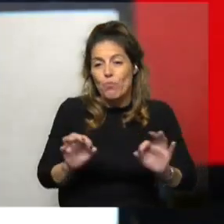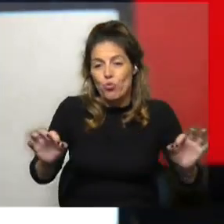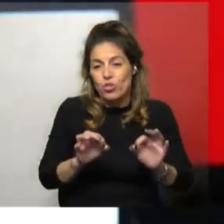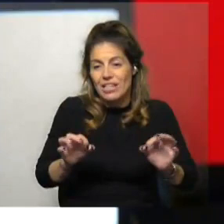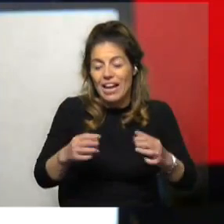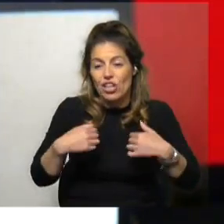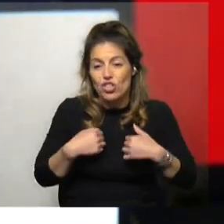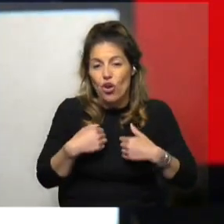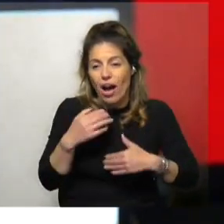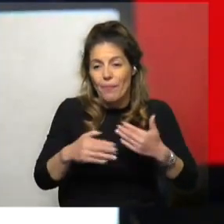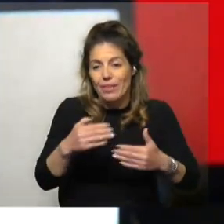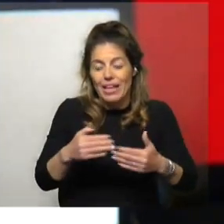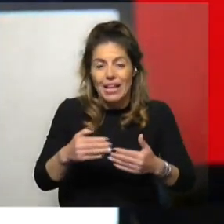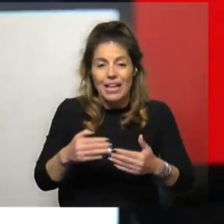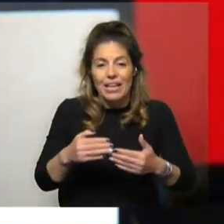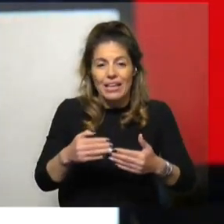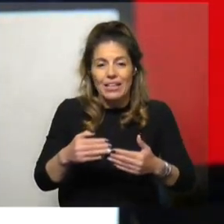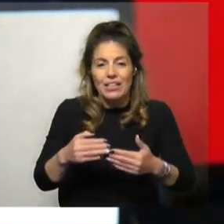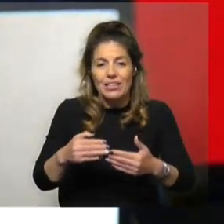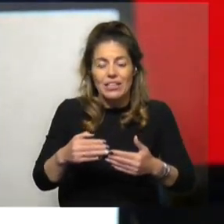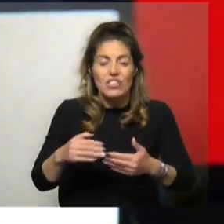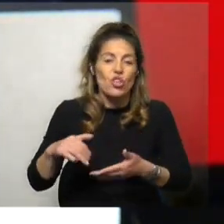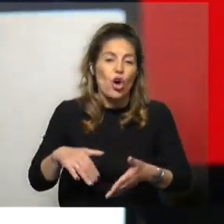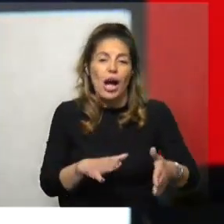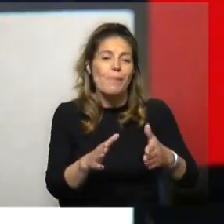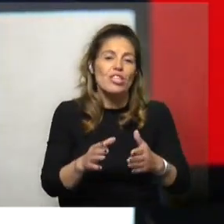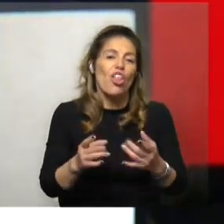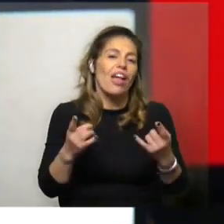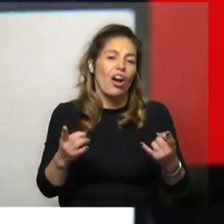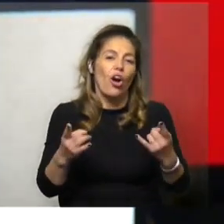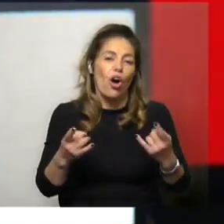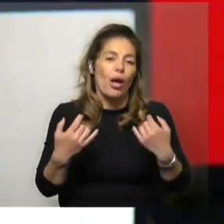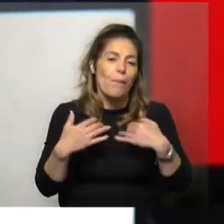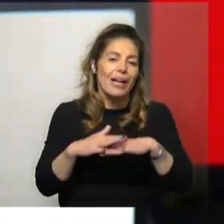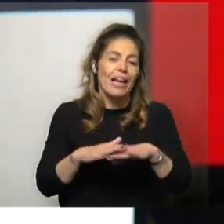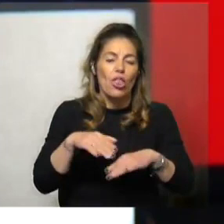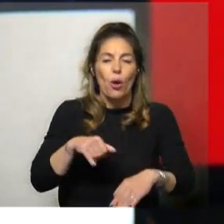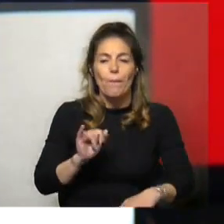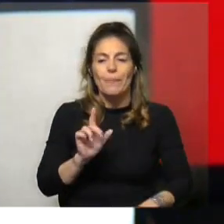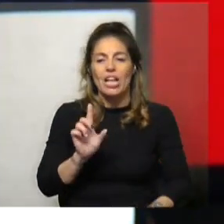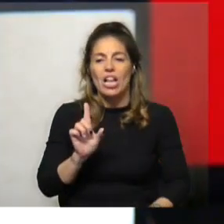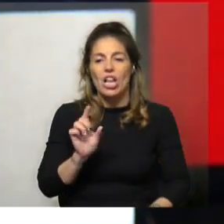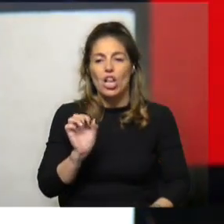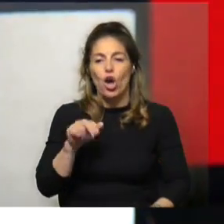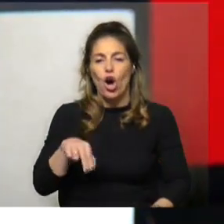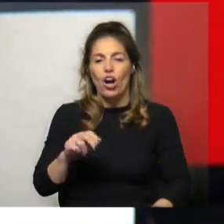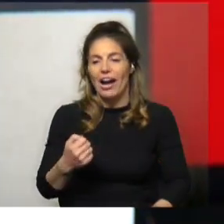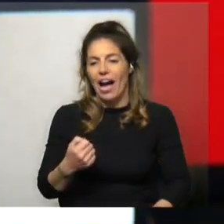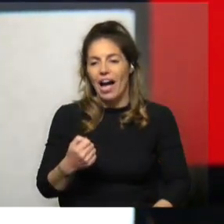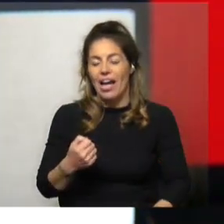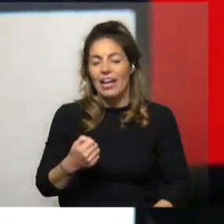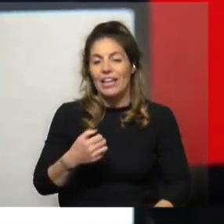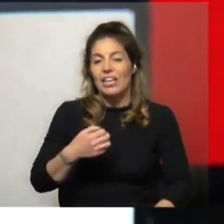es esa esa esos caminos de del rock con la milonga este y con el decir más o menos